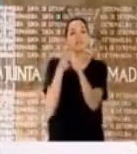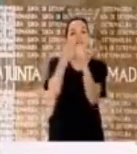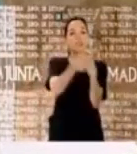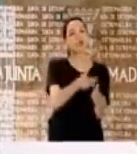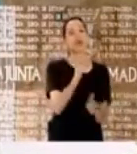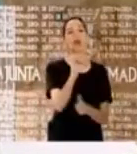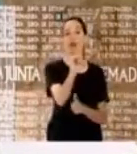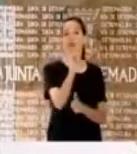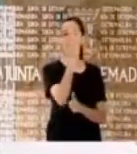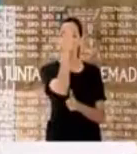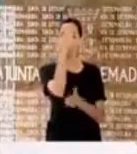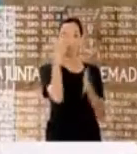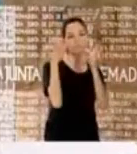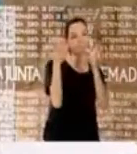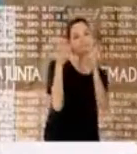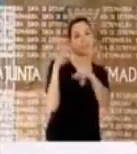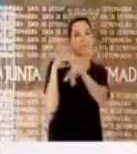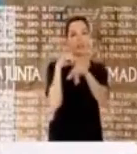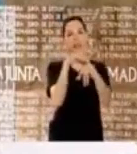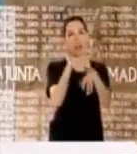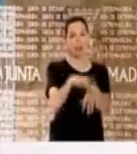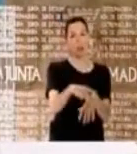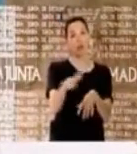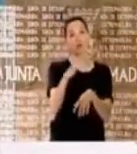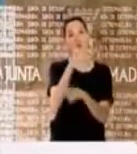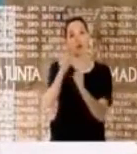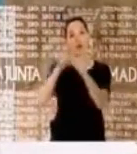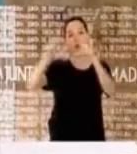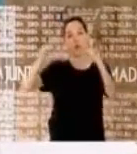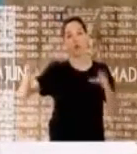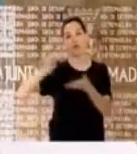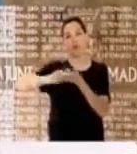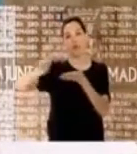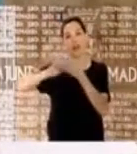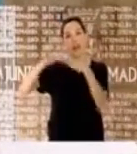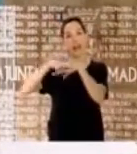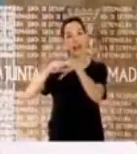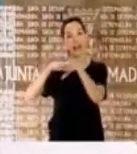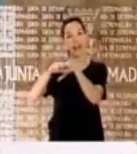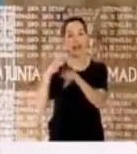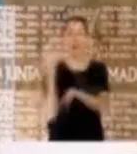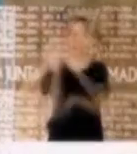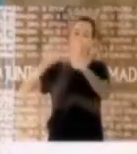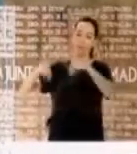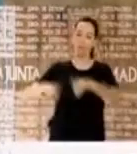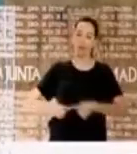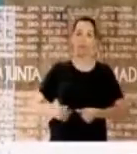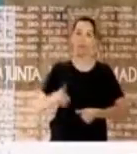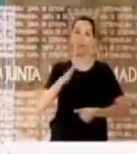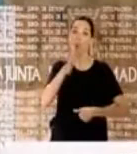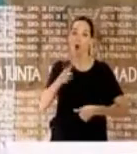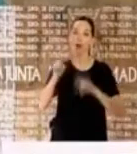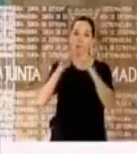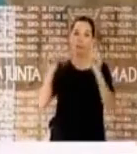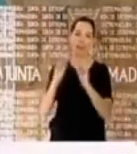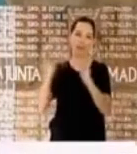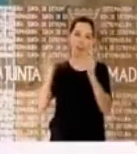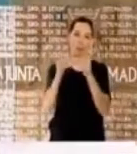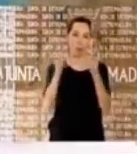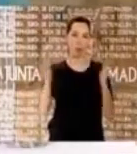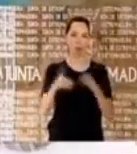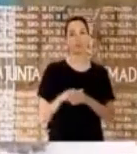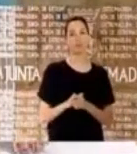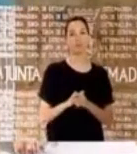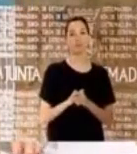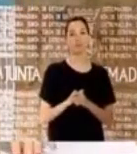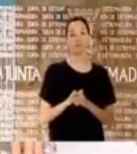acompañamiento y un asesoramiento a través de los puntos de acompañamiento y de la red de asesoramiento y acompañamiento empresarial de Extremadura. Y en segundo lugar es que la gente pueda volver